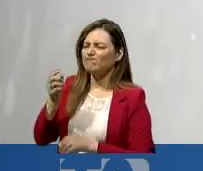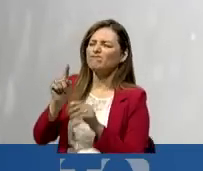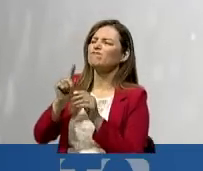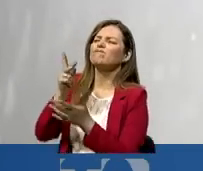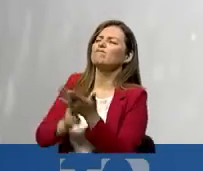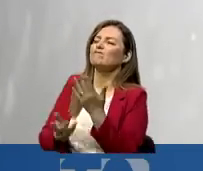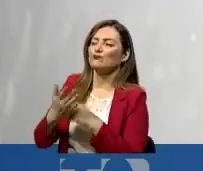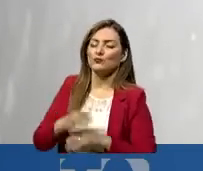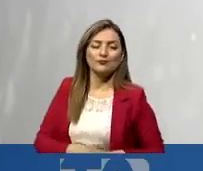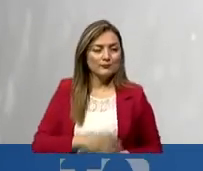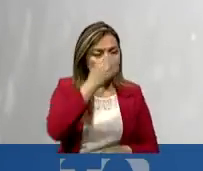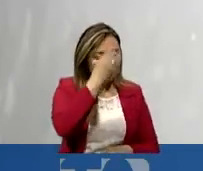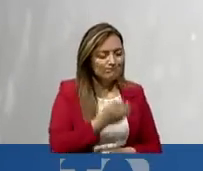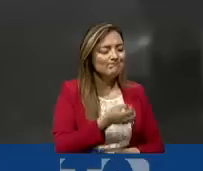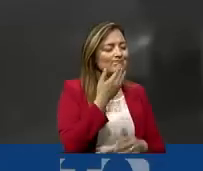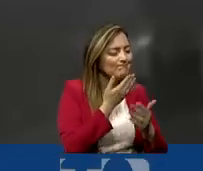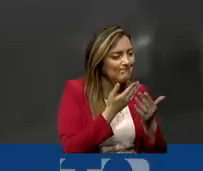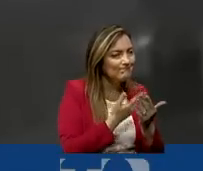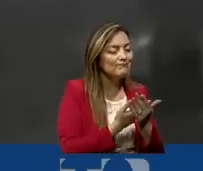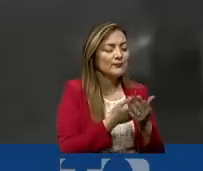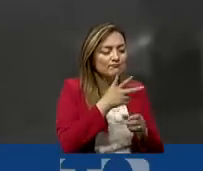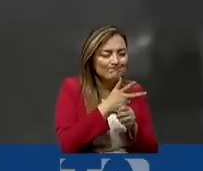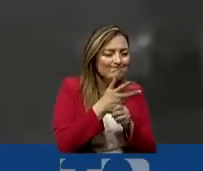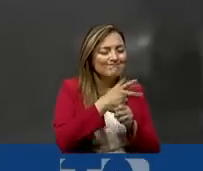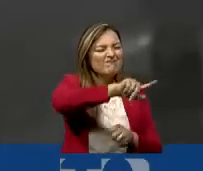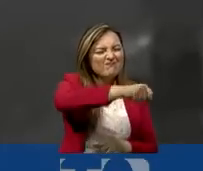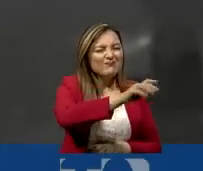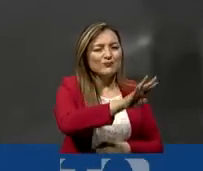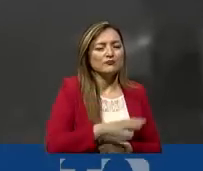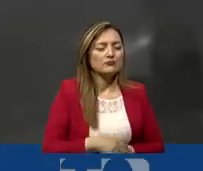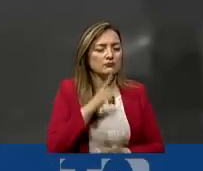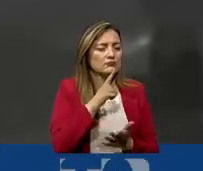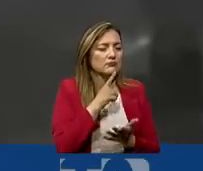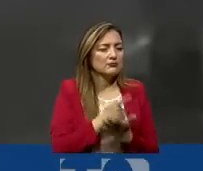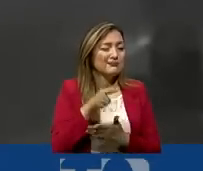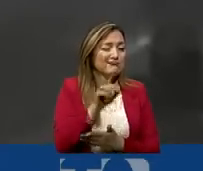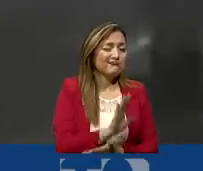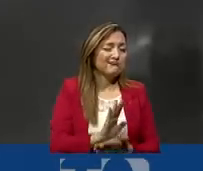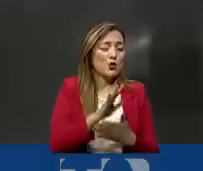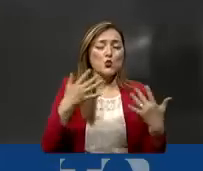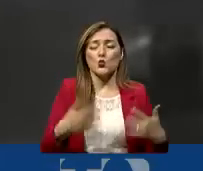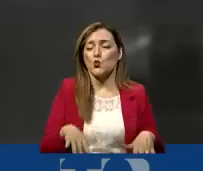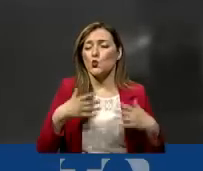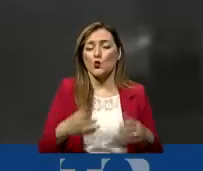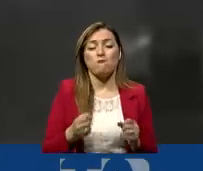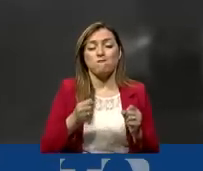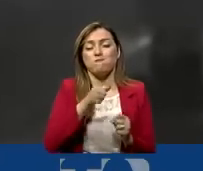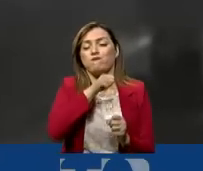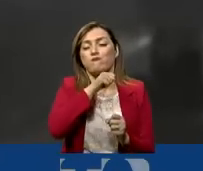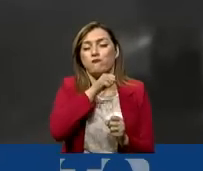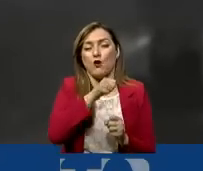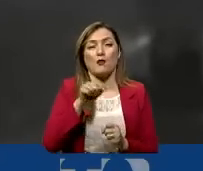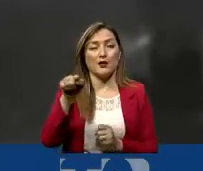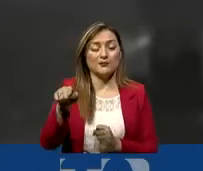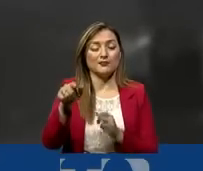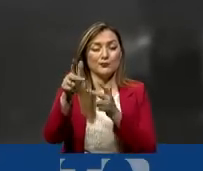con nosotros. Sí, la inseguridad es terrible. Aquí estamos en el Pinar Alto. El día de antes de ayer, justamente, unos chicos estuvieron aquí parqueados